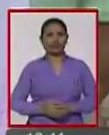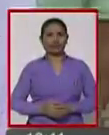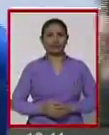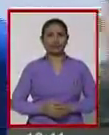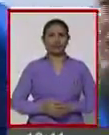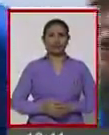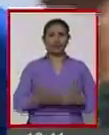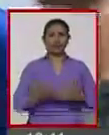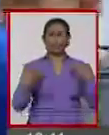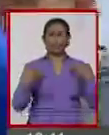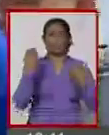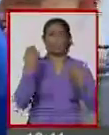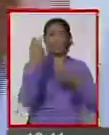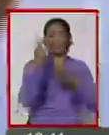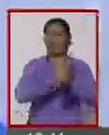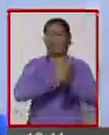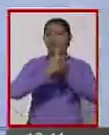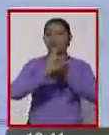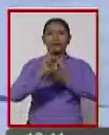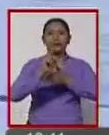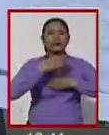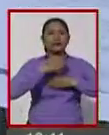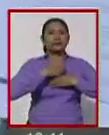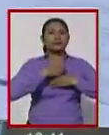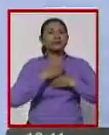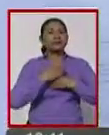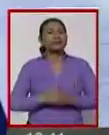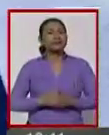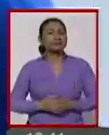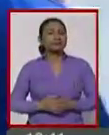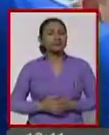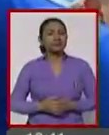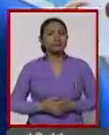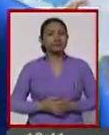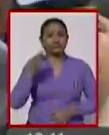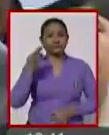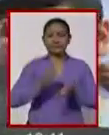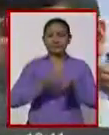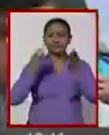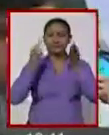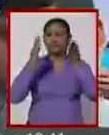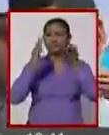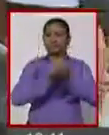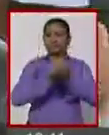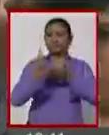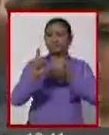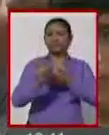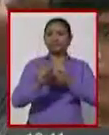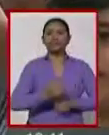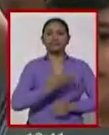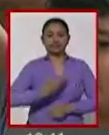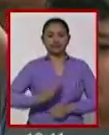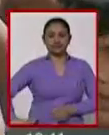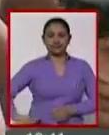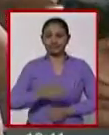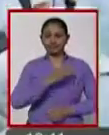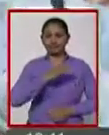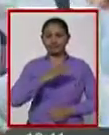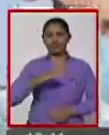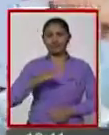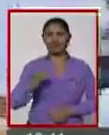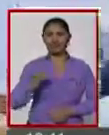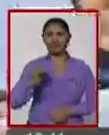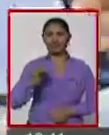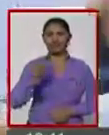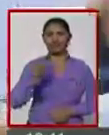Ya tenemos como 2 semanas ya movilizándonos y vamos a seguir si no nos hacen caso, si no nos escuchan. Este fin de semana la presidenta del Consejo, Angélica